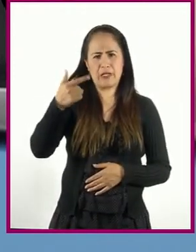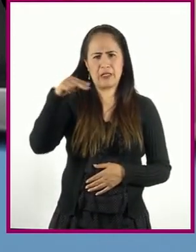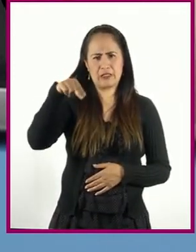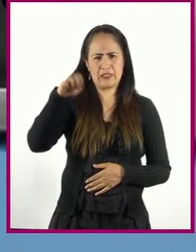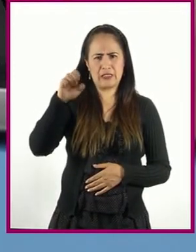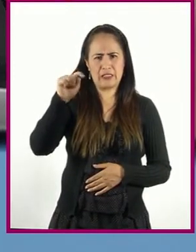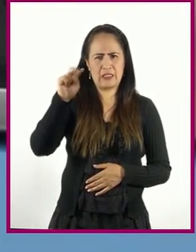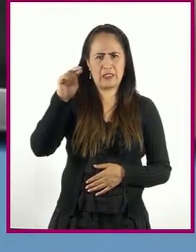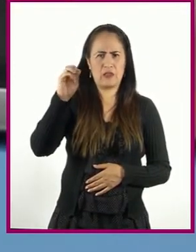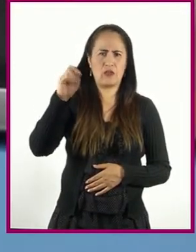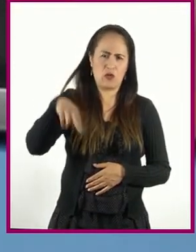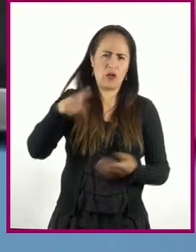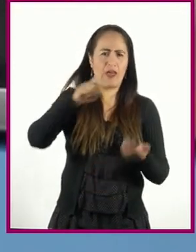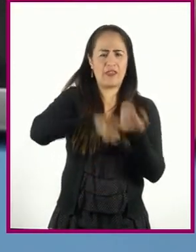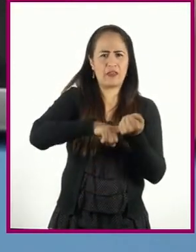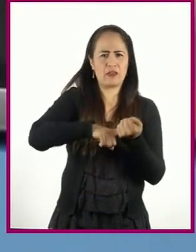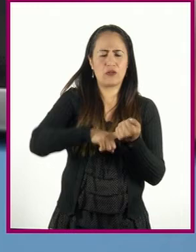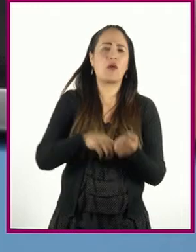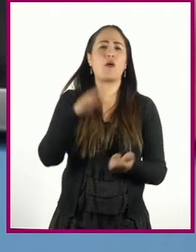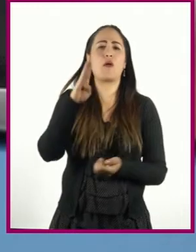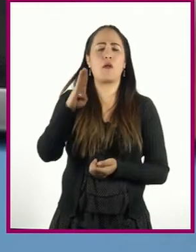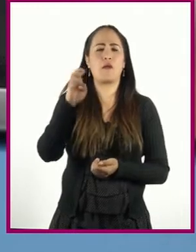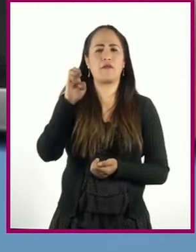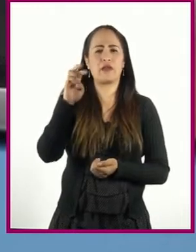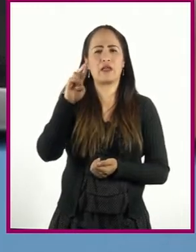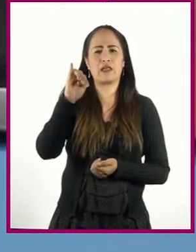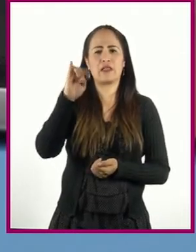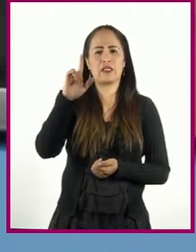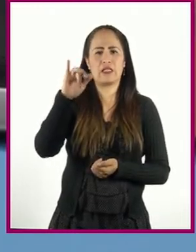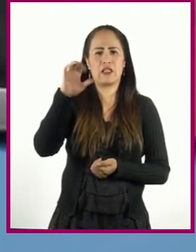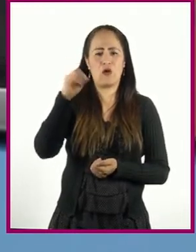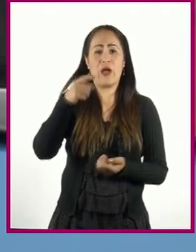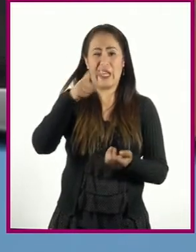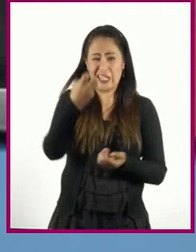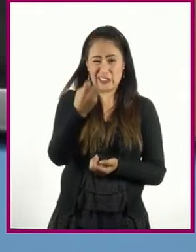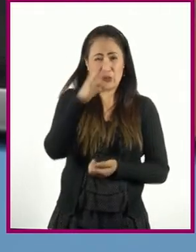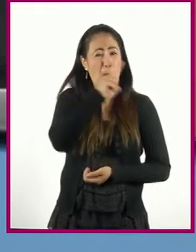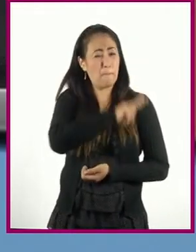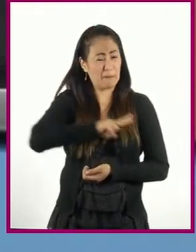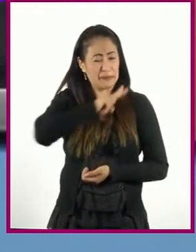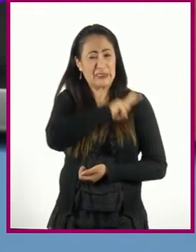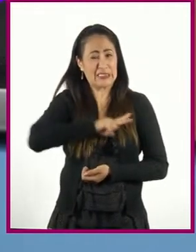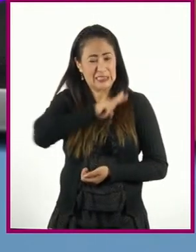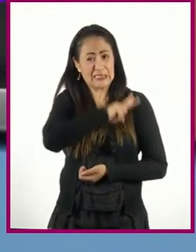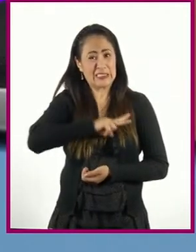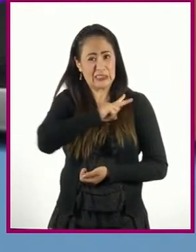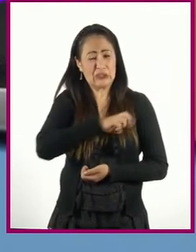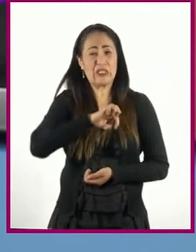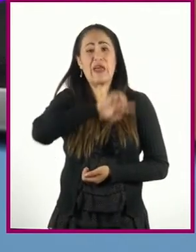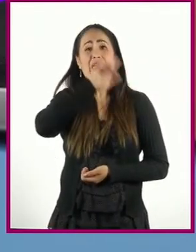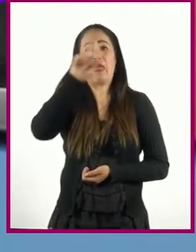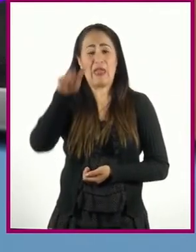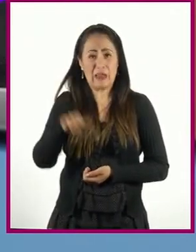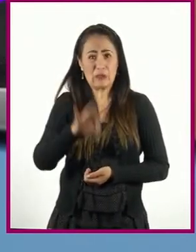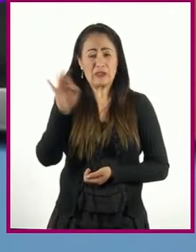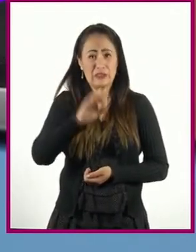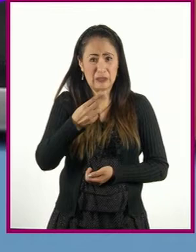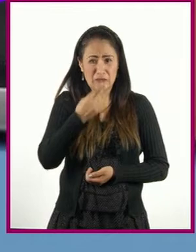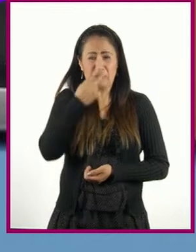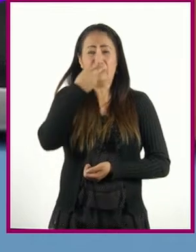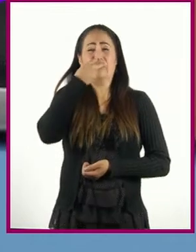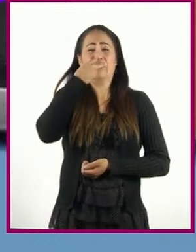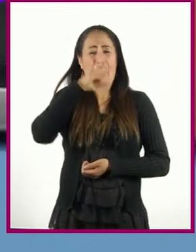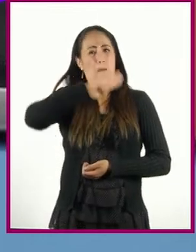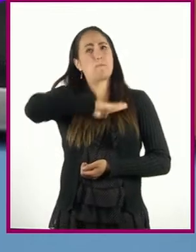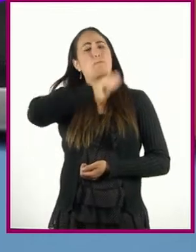berilio. El berilio es un metal raro altamente tóxico que puede incluso llegar a ser mortal si es inhalado.